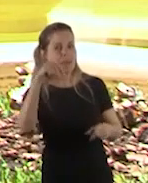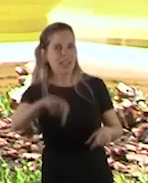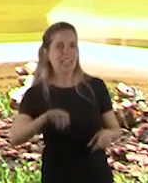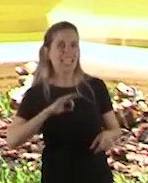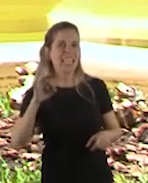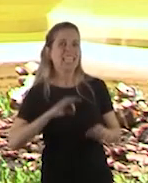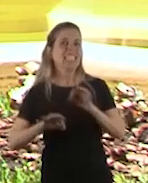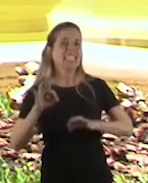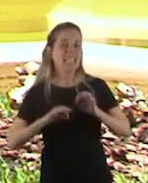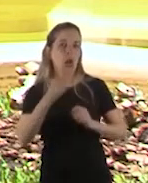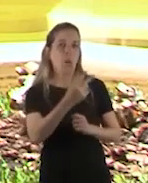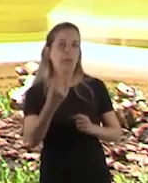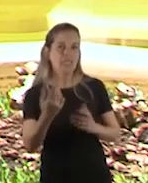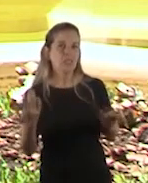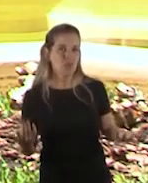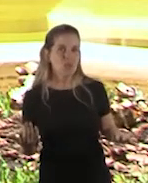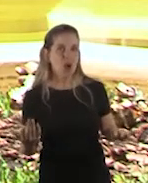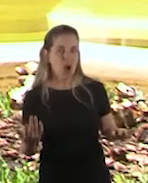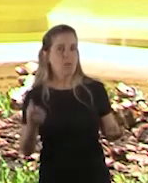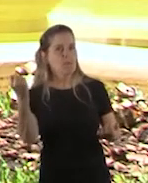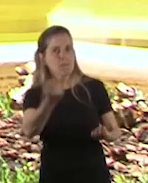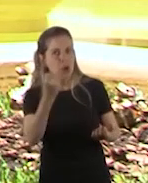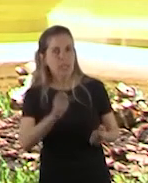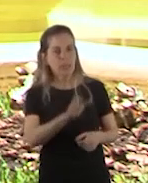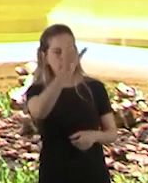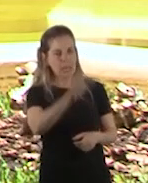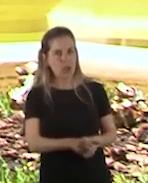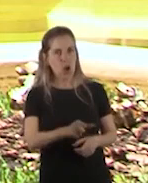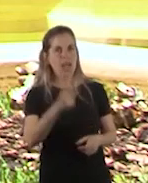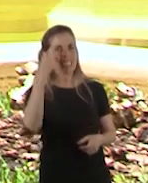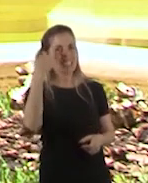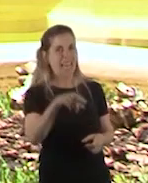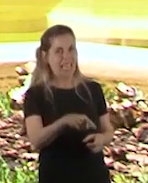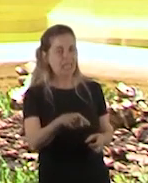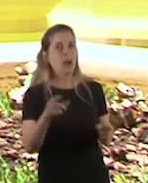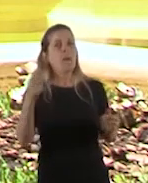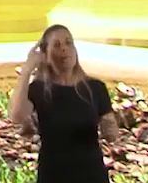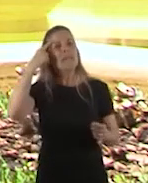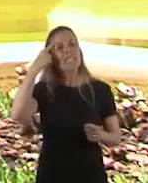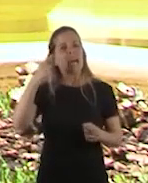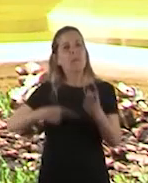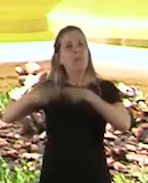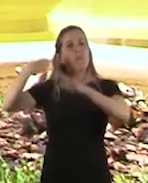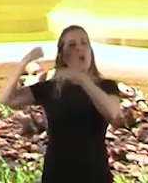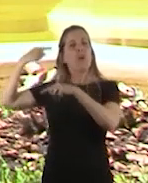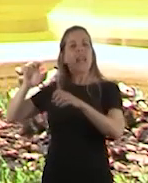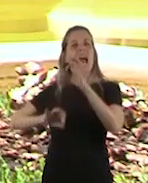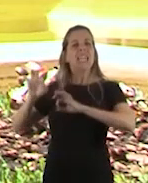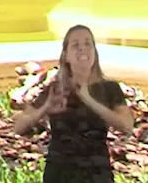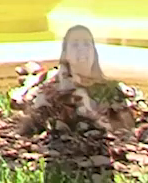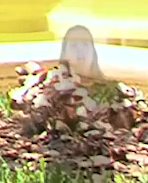XXI. No es justo ni inteligente retrotraer a la Argentina a las lógicas del siglo